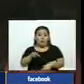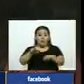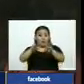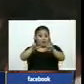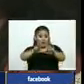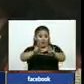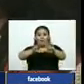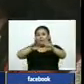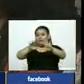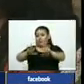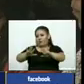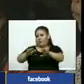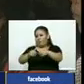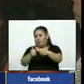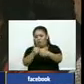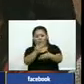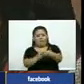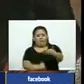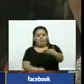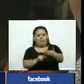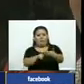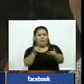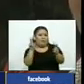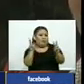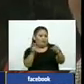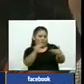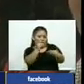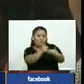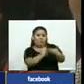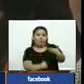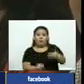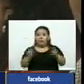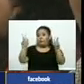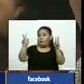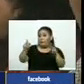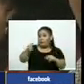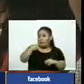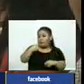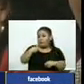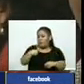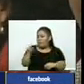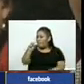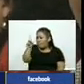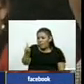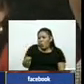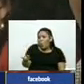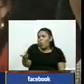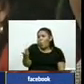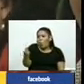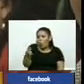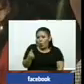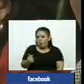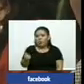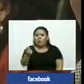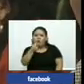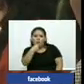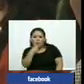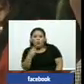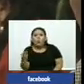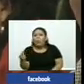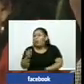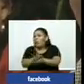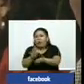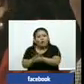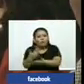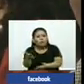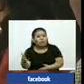que menciona para el rubro de medicamentos, ¿cuánto es medicamentos y cuánto es insumos